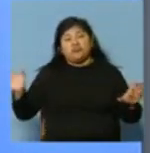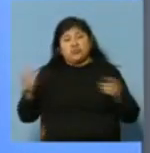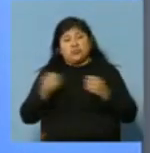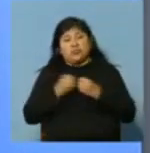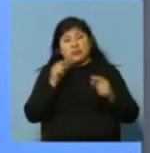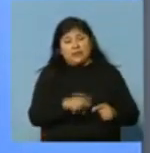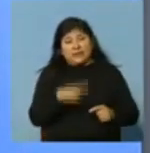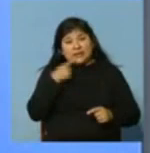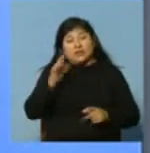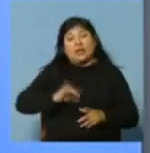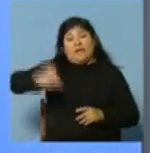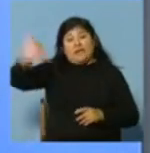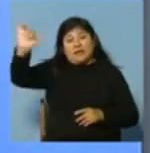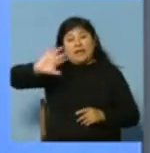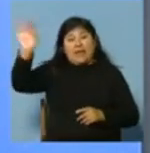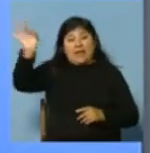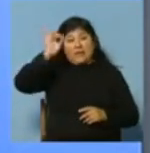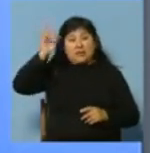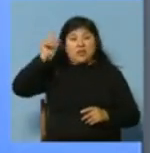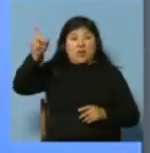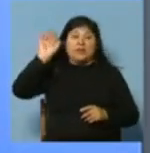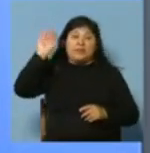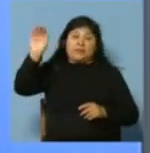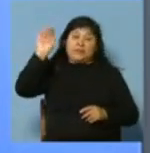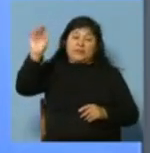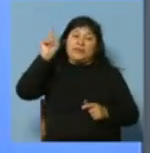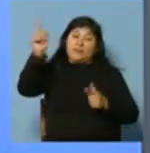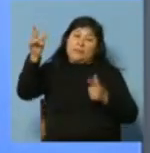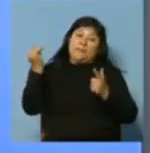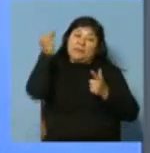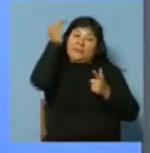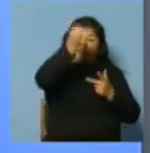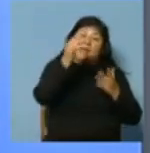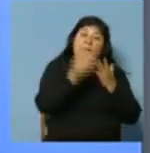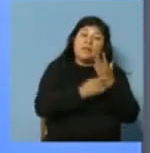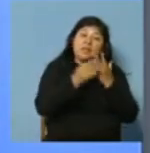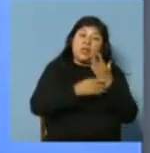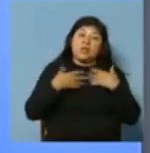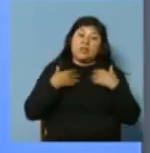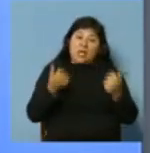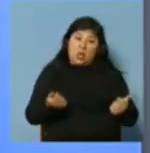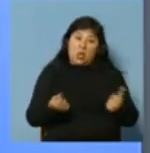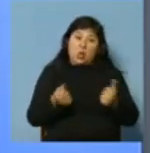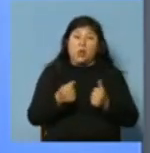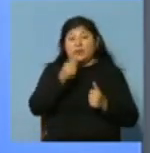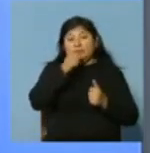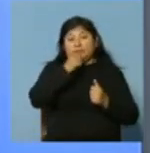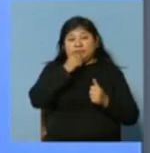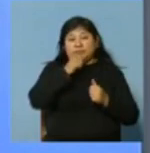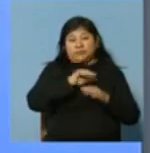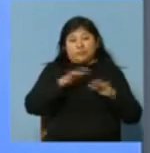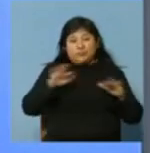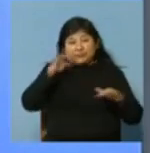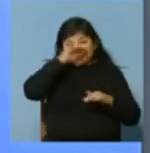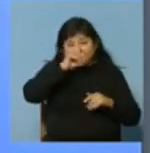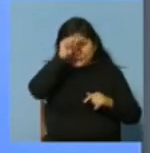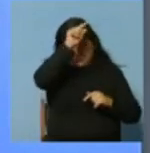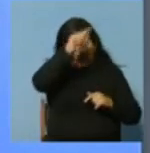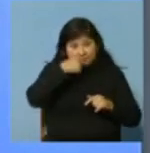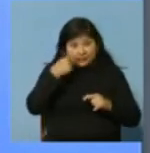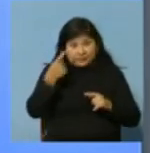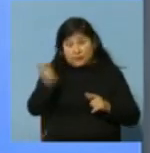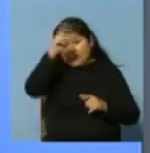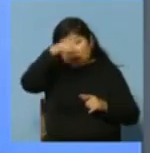vimos parte de la dirección a través de la dirección al ministerio de salud de la provincia río negro y todo se expidieron de la misma de manera no todos